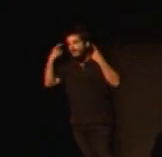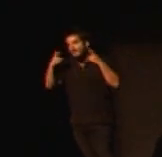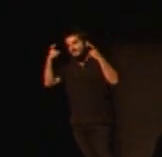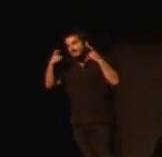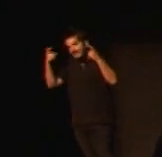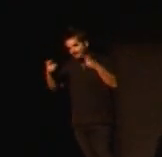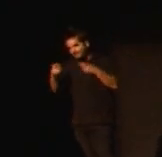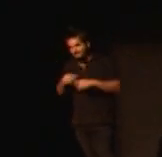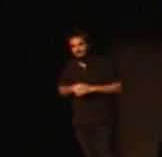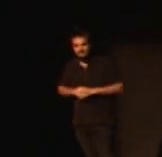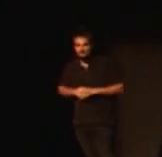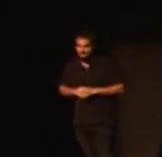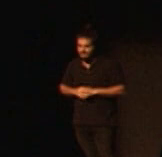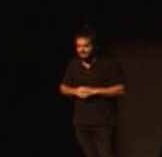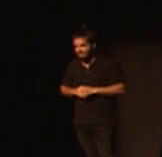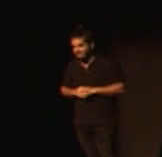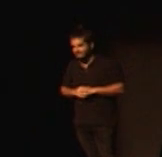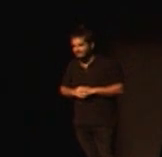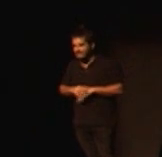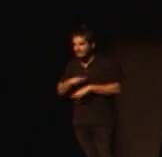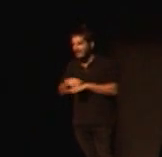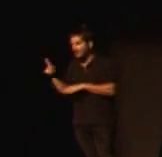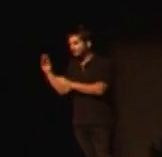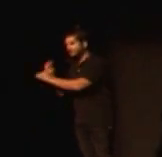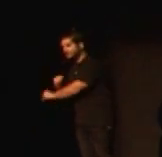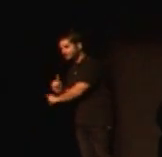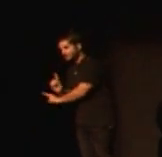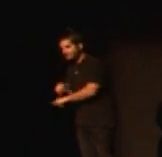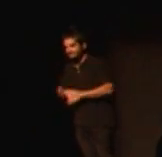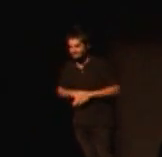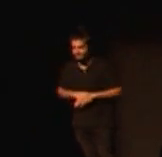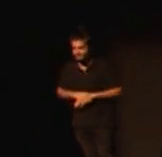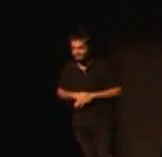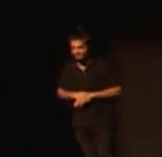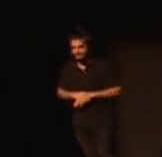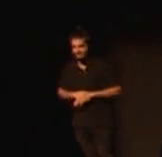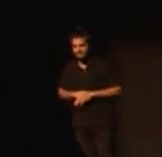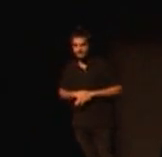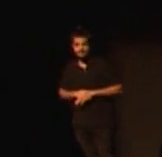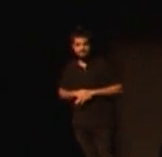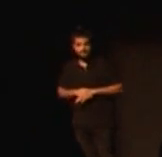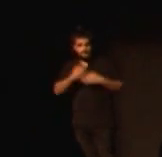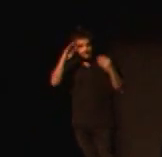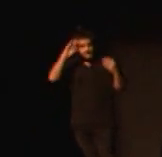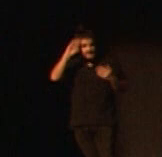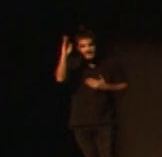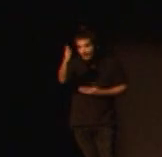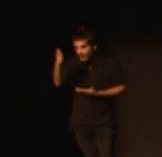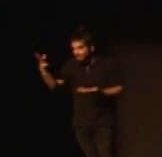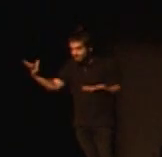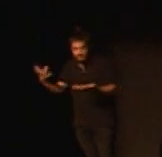hacerlo para no contrariarlas. En primer lugar, permitidme que os salude a todos, especialmente, por